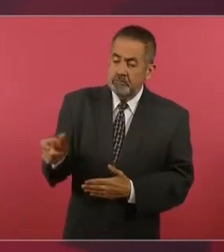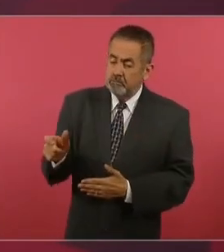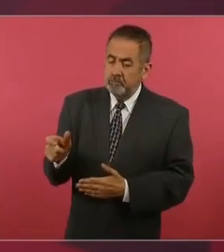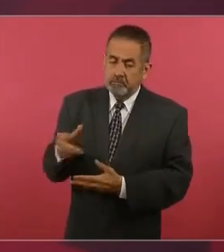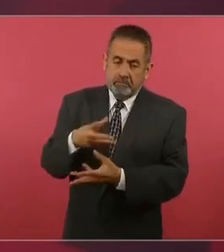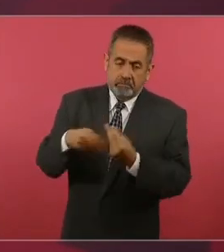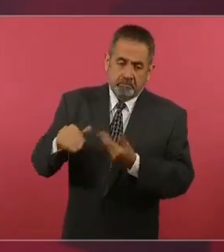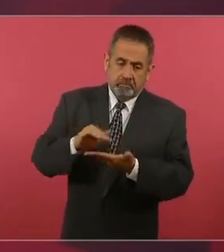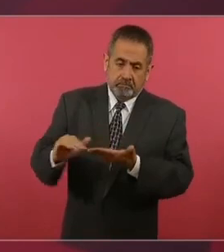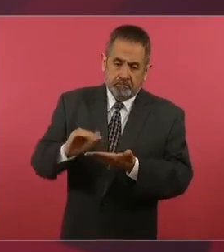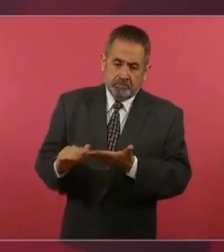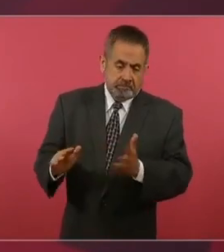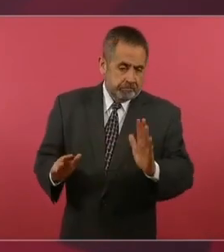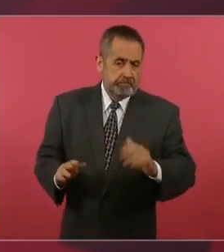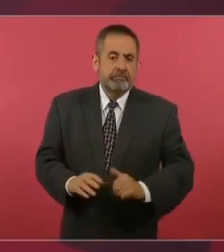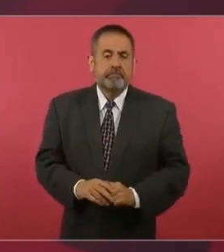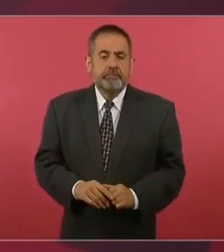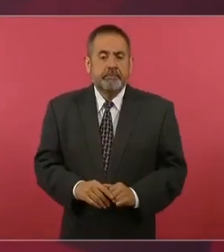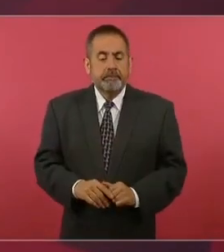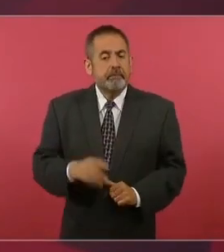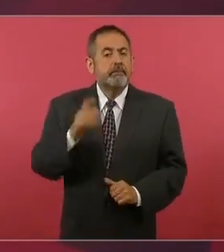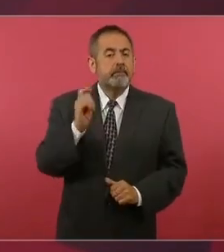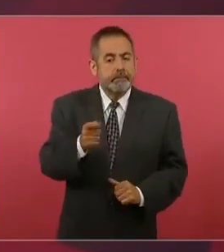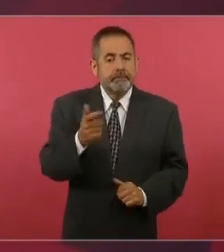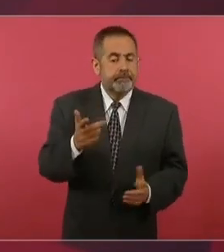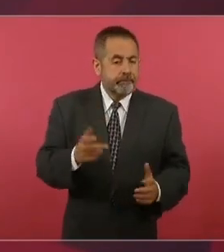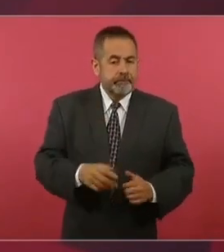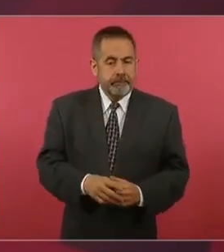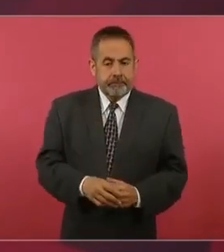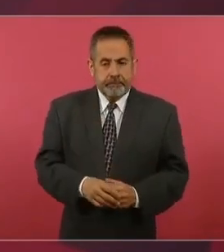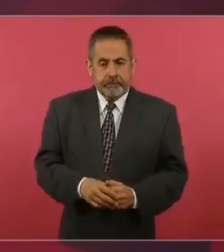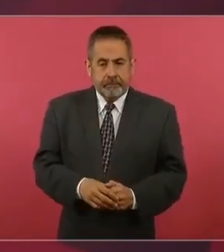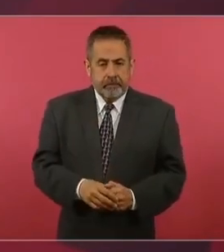y esto también significa,